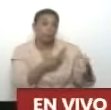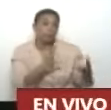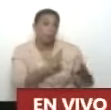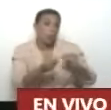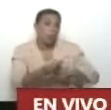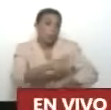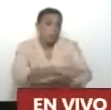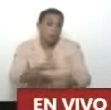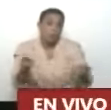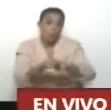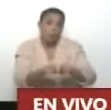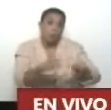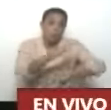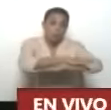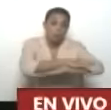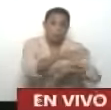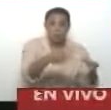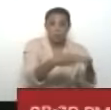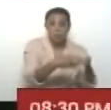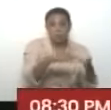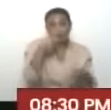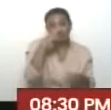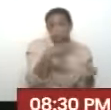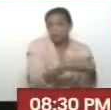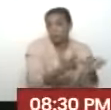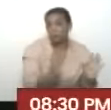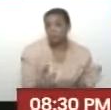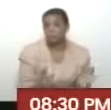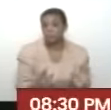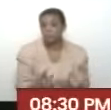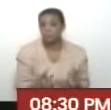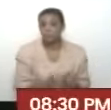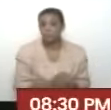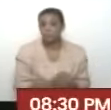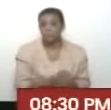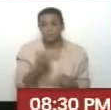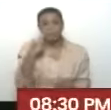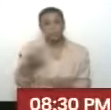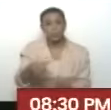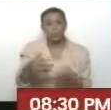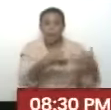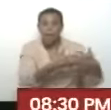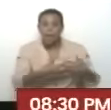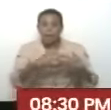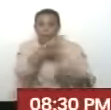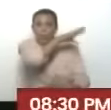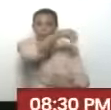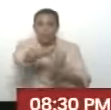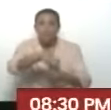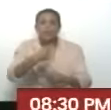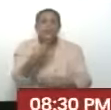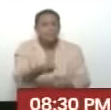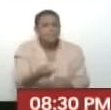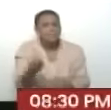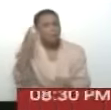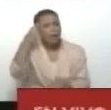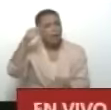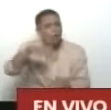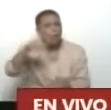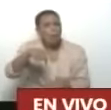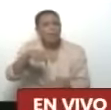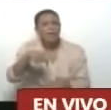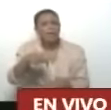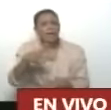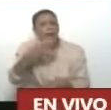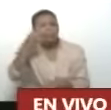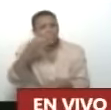pro-gringa venezolana, arrastrado a los gringos y que lanzaron desde Estados Unidos. Mira, yo lo decía hoy en la intervención.